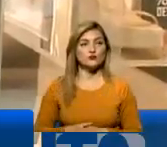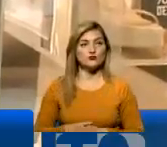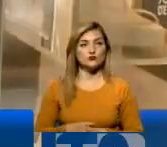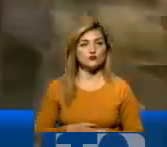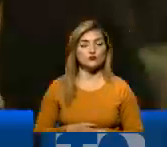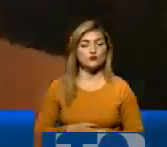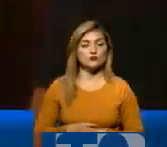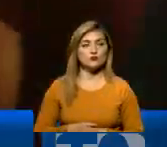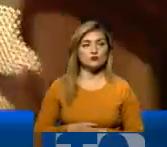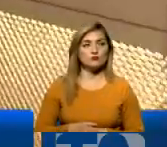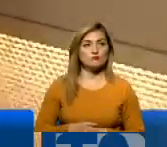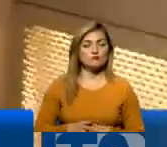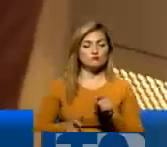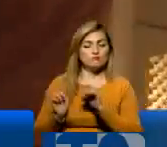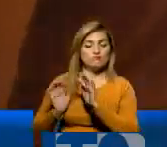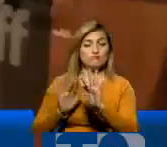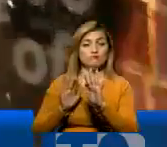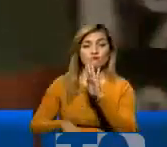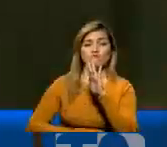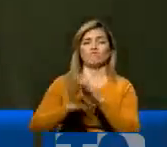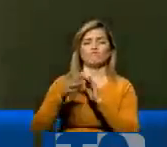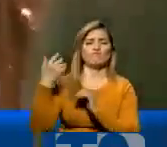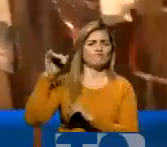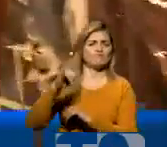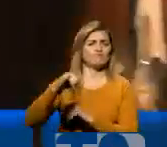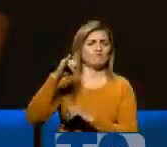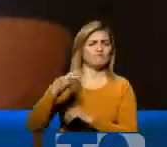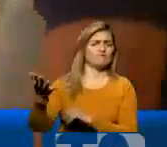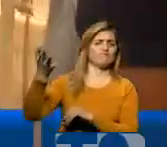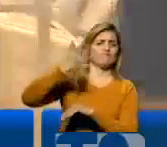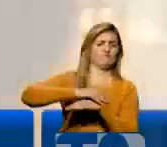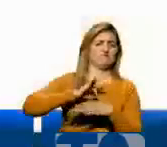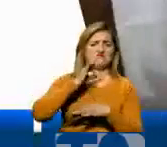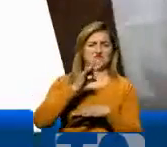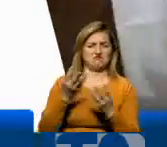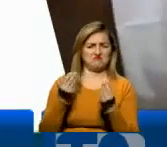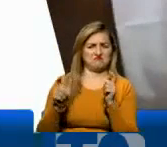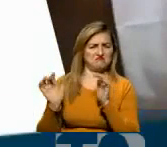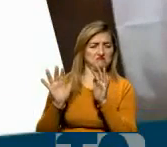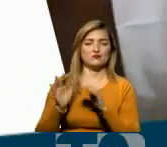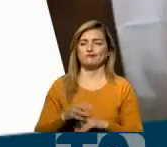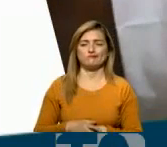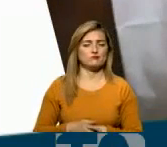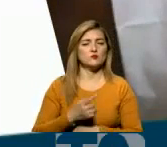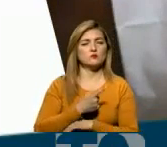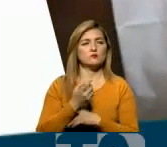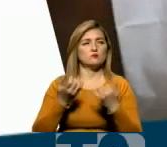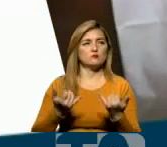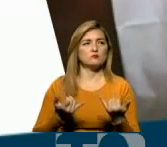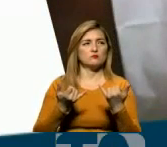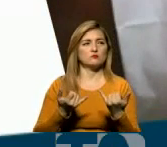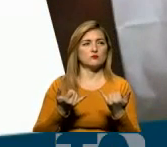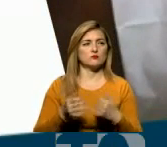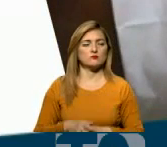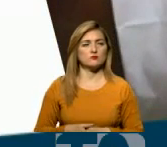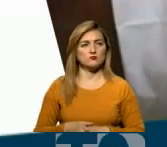recibir el número de afluencia o recuperar la cantidad de afluencia que tenían previo a la pandemia. Históricamente, un día como hoy,